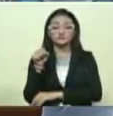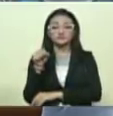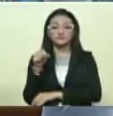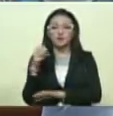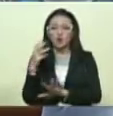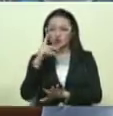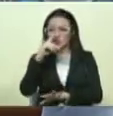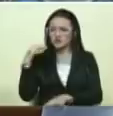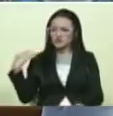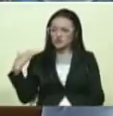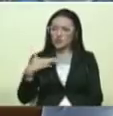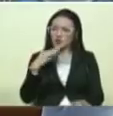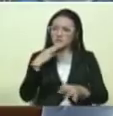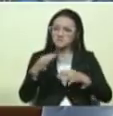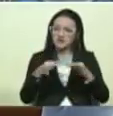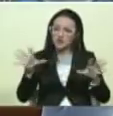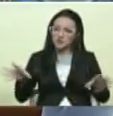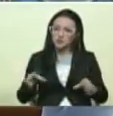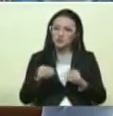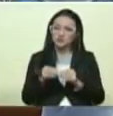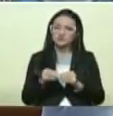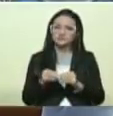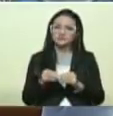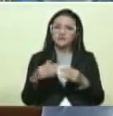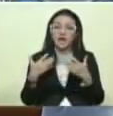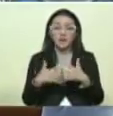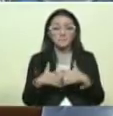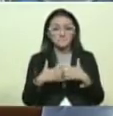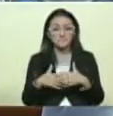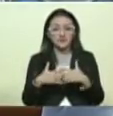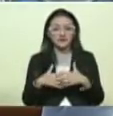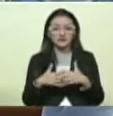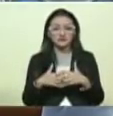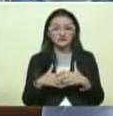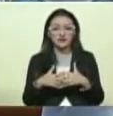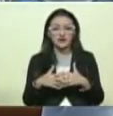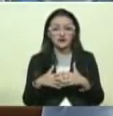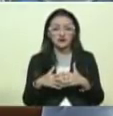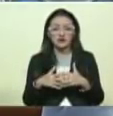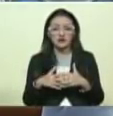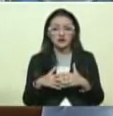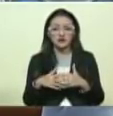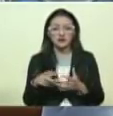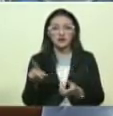8 años una modesta empresa pudo haber adquirido lo siguiente,